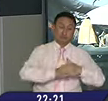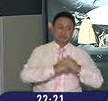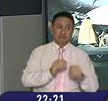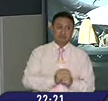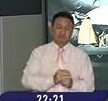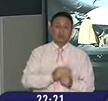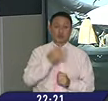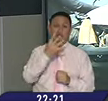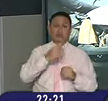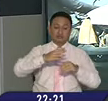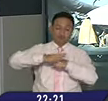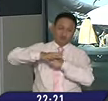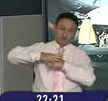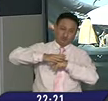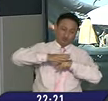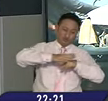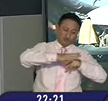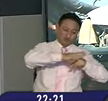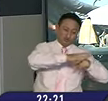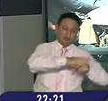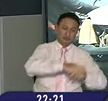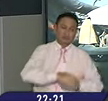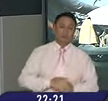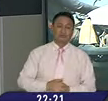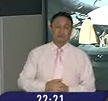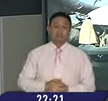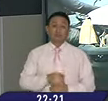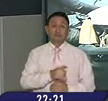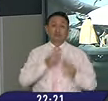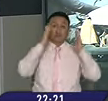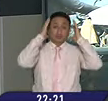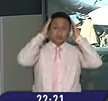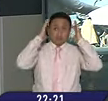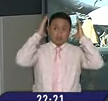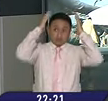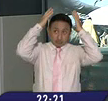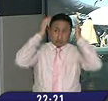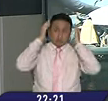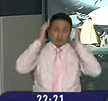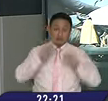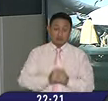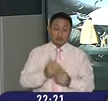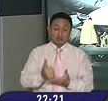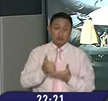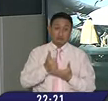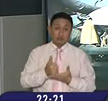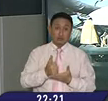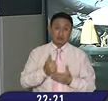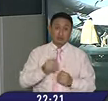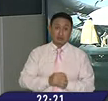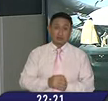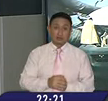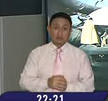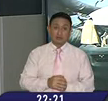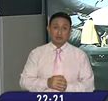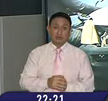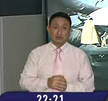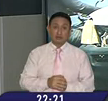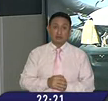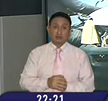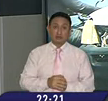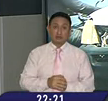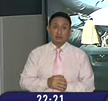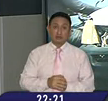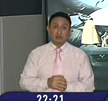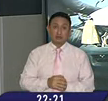unos 4 metros antes de frenar. Su cabeza, protegida por el casco, quedó aprisionada entre el motor y el asalto.